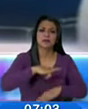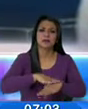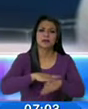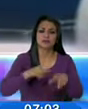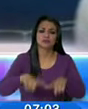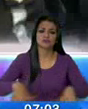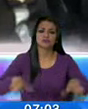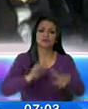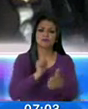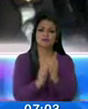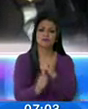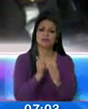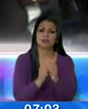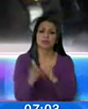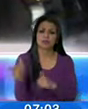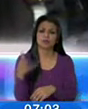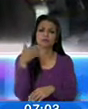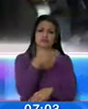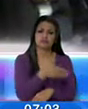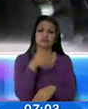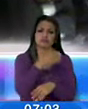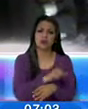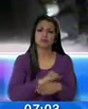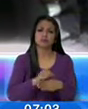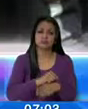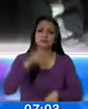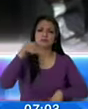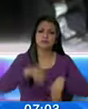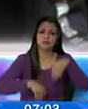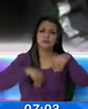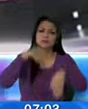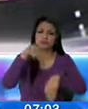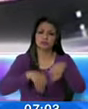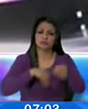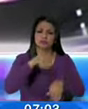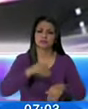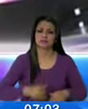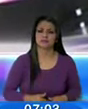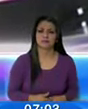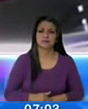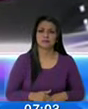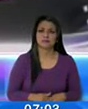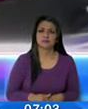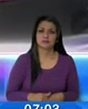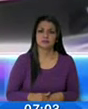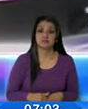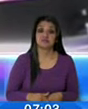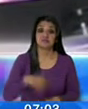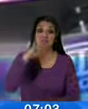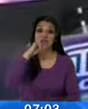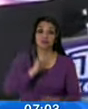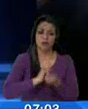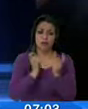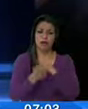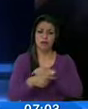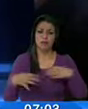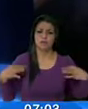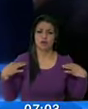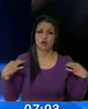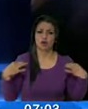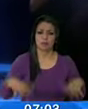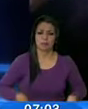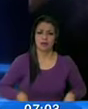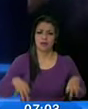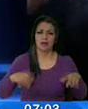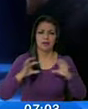deportivo donde acudía para practicar natación regularmente. A colocarse su ropa de baño,